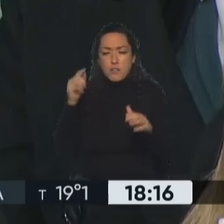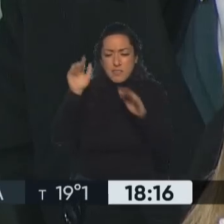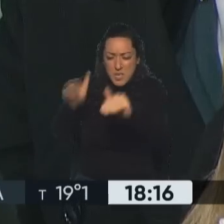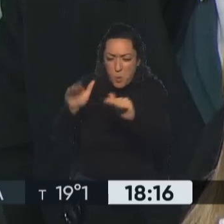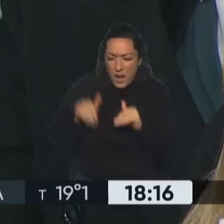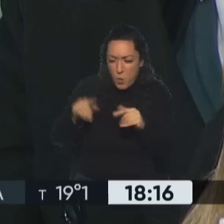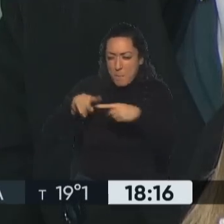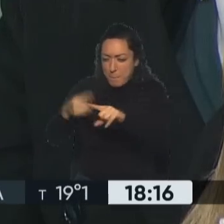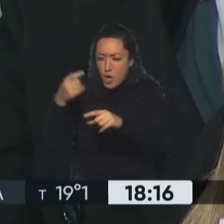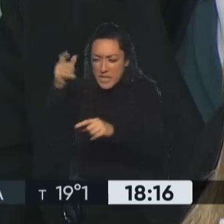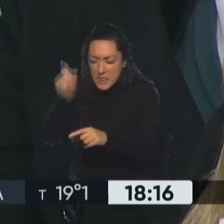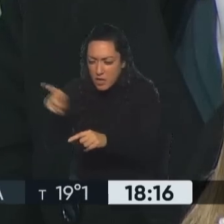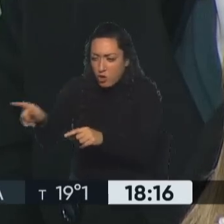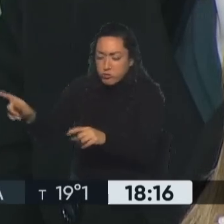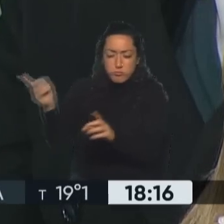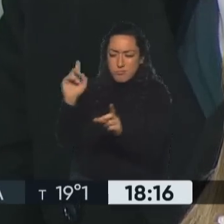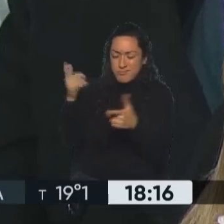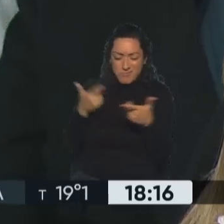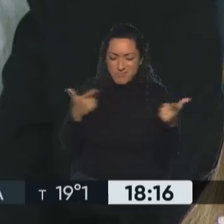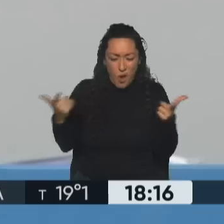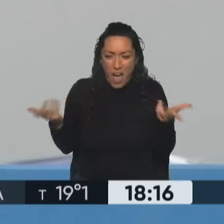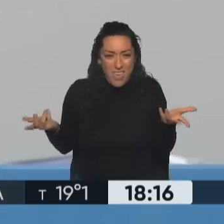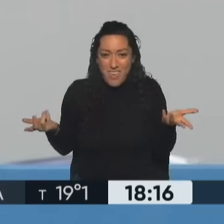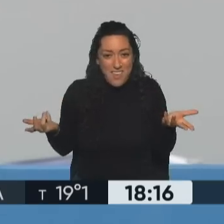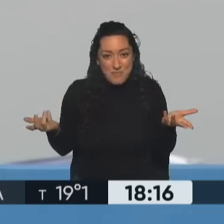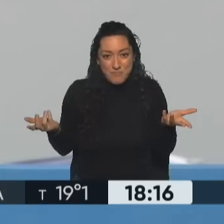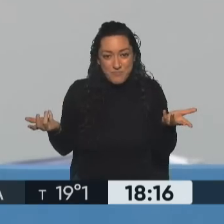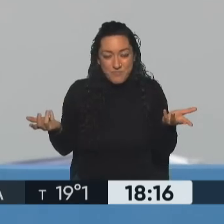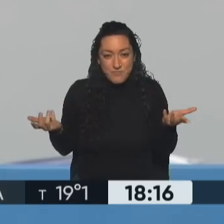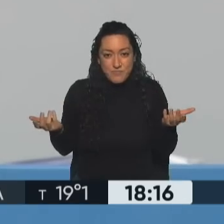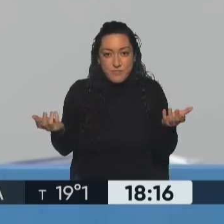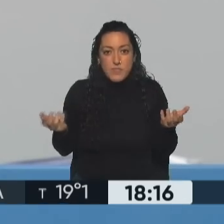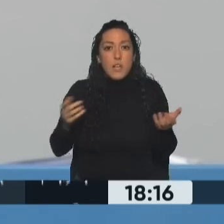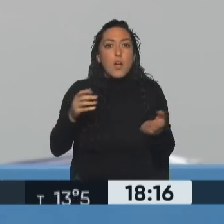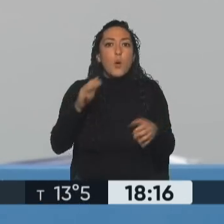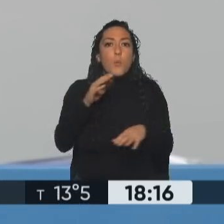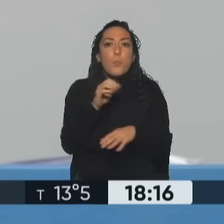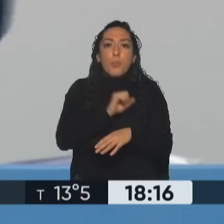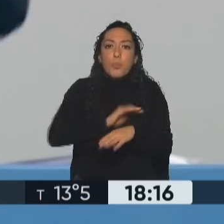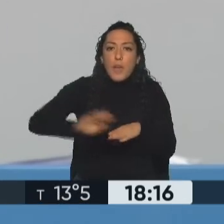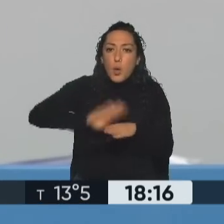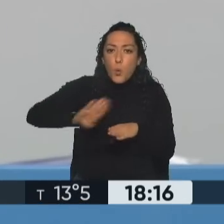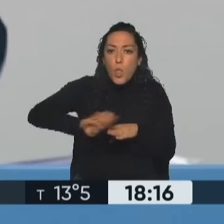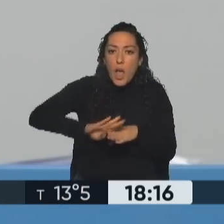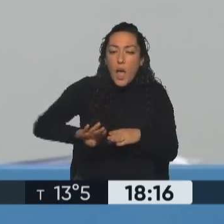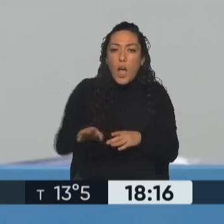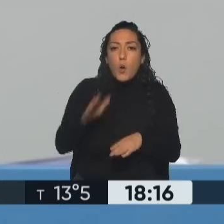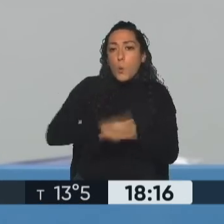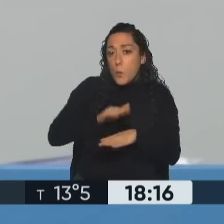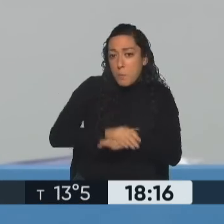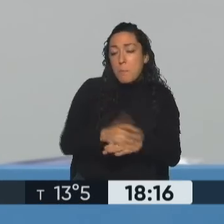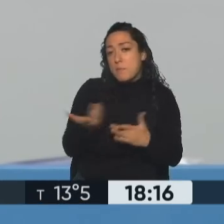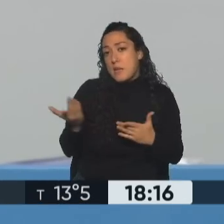José. Digo, a ver, los que provocaron la deuda, los que